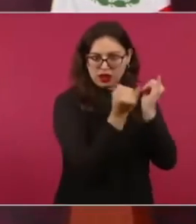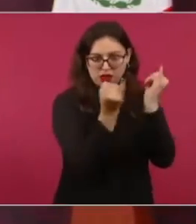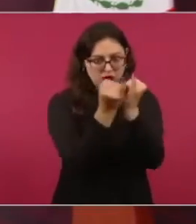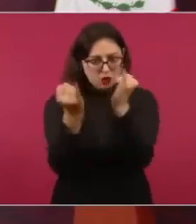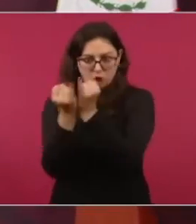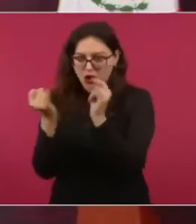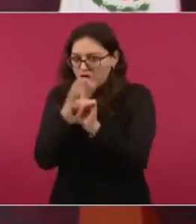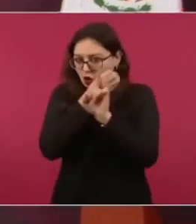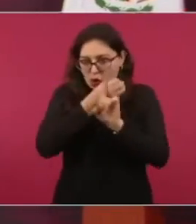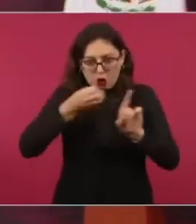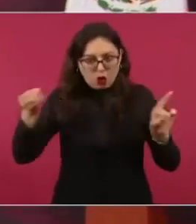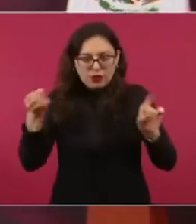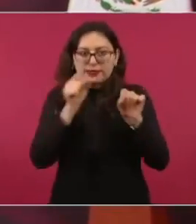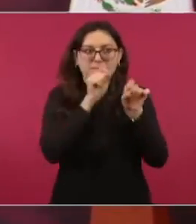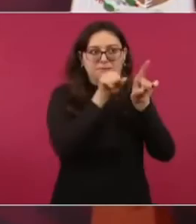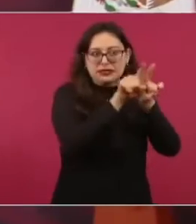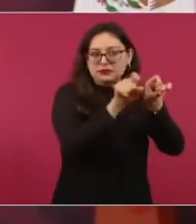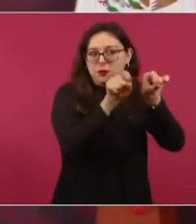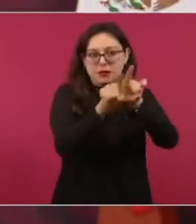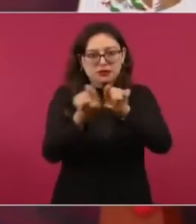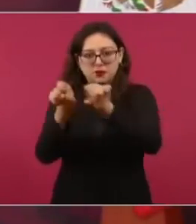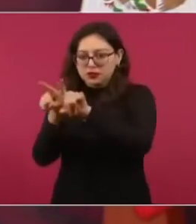porfiriato. ¿Sí?